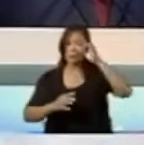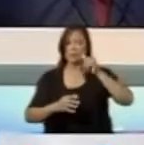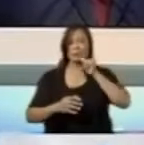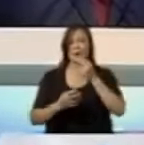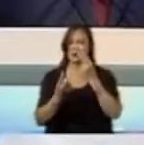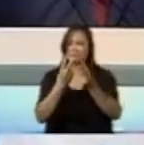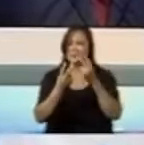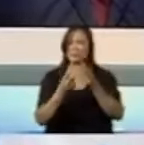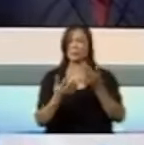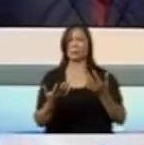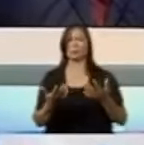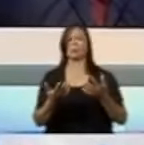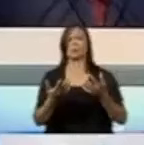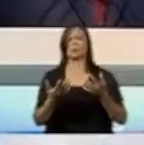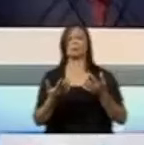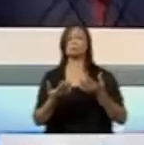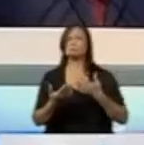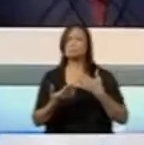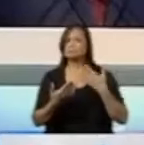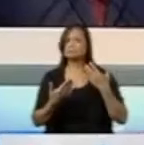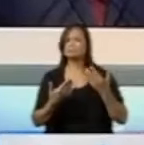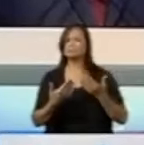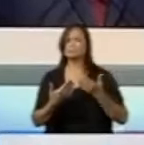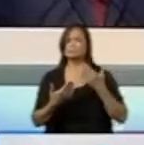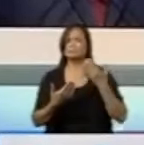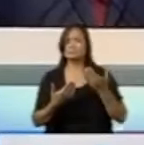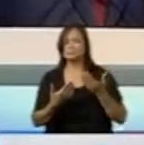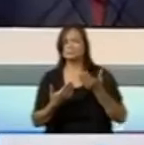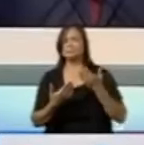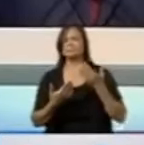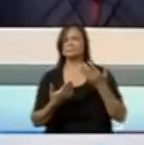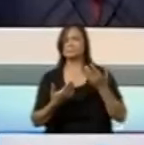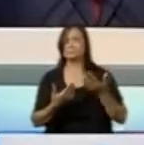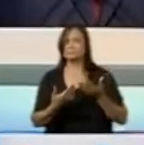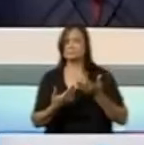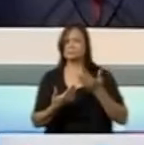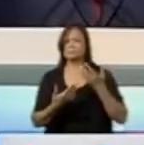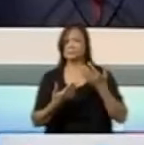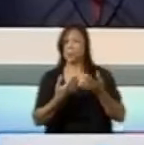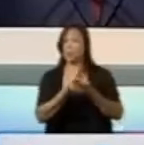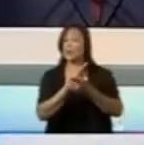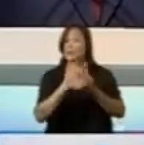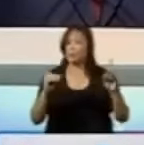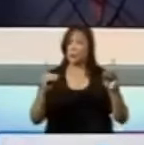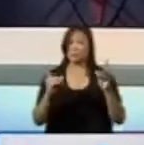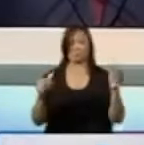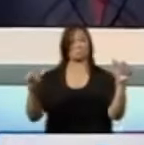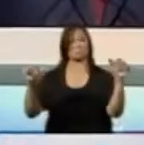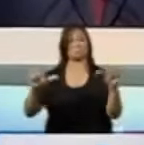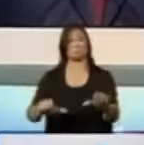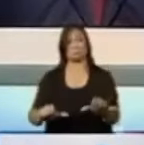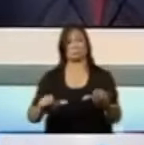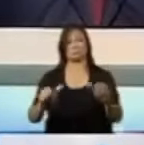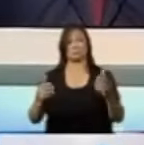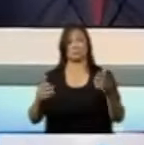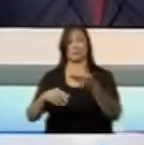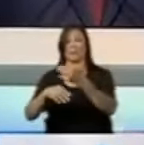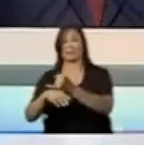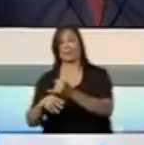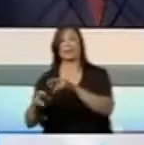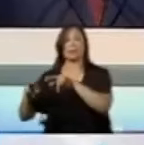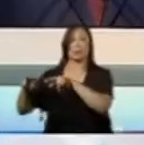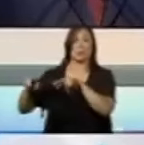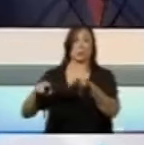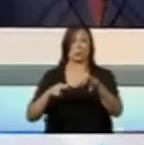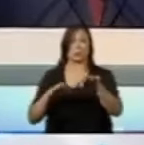que vemos como incluso en una estabilidad de una democracia fallida que hay en Haití, hasta un